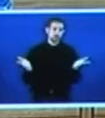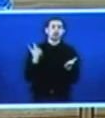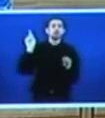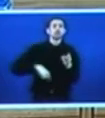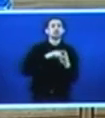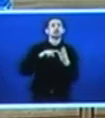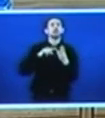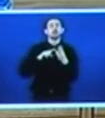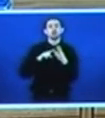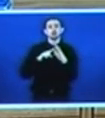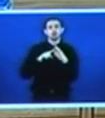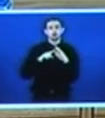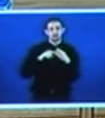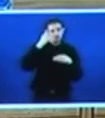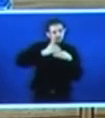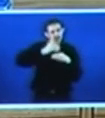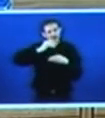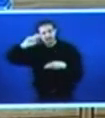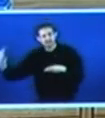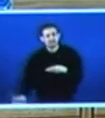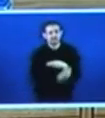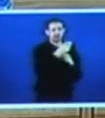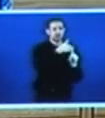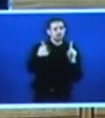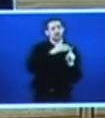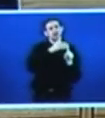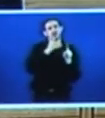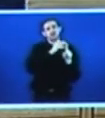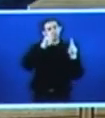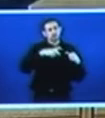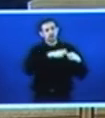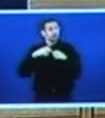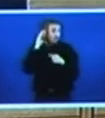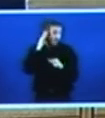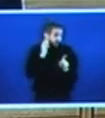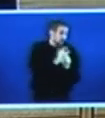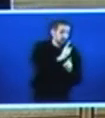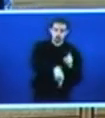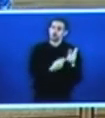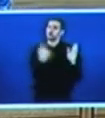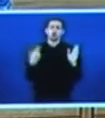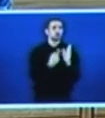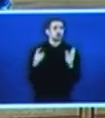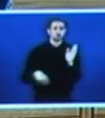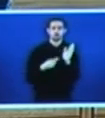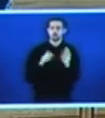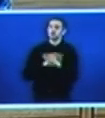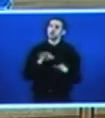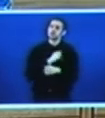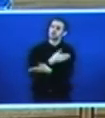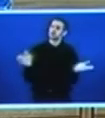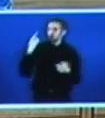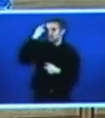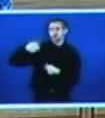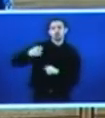da eliminación de todo tipo de violencia sobre as mulleres. Señoría, como vostede sabe, non solamente non